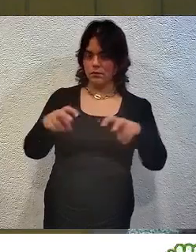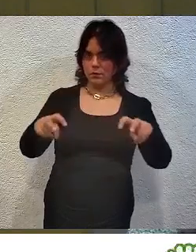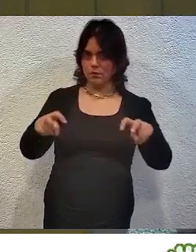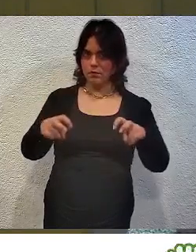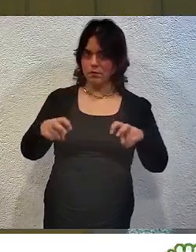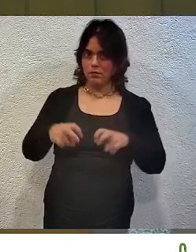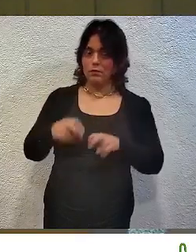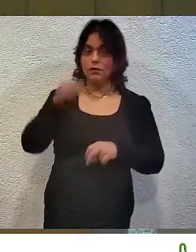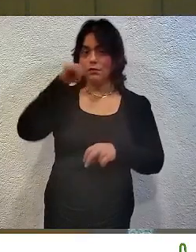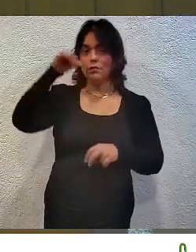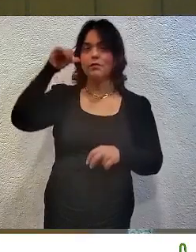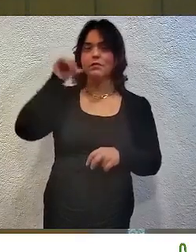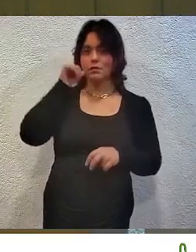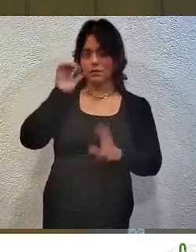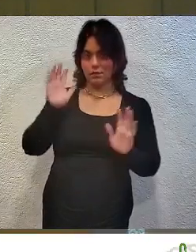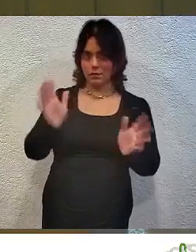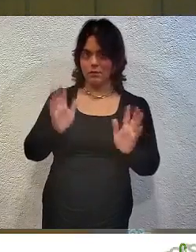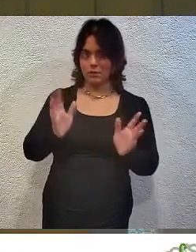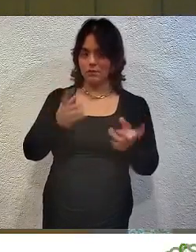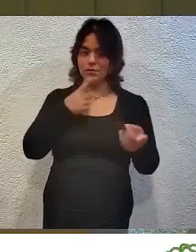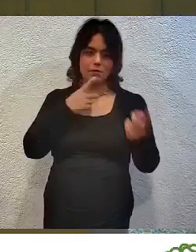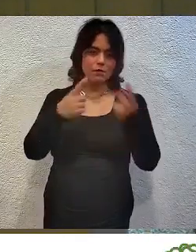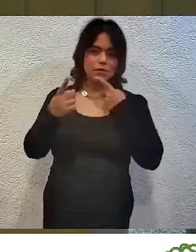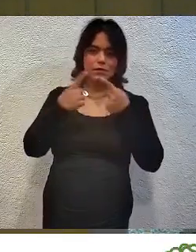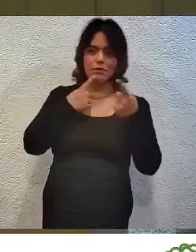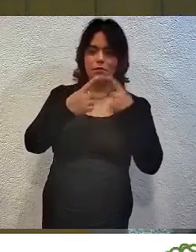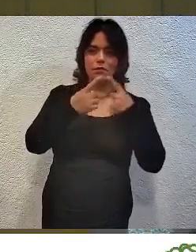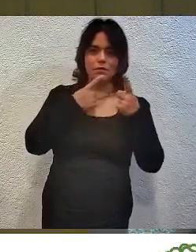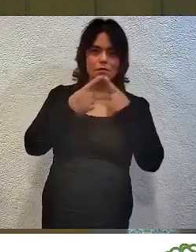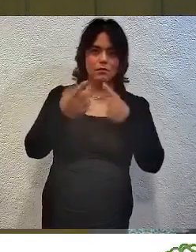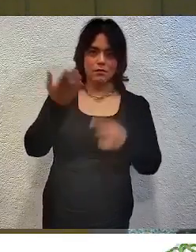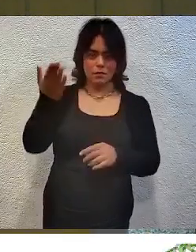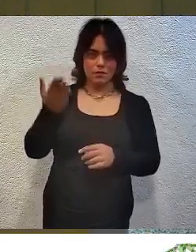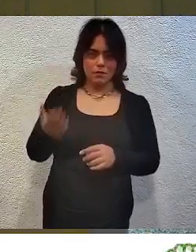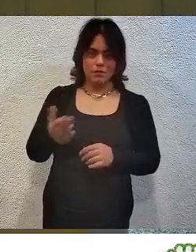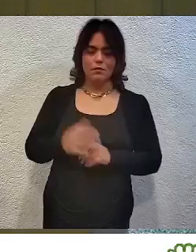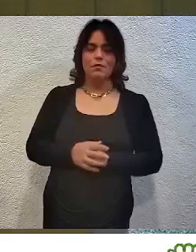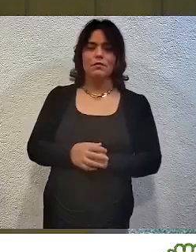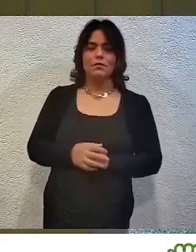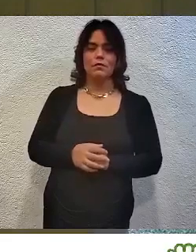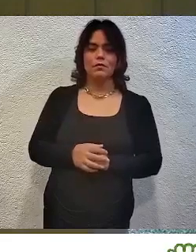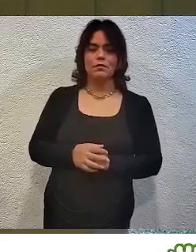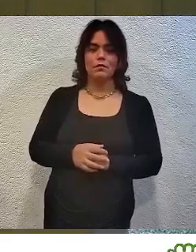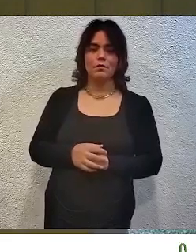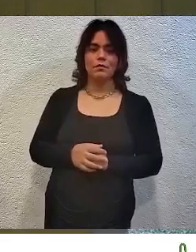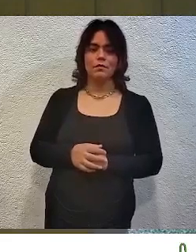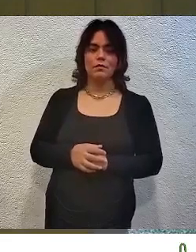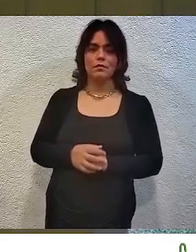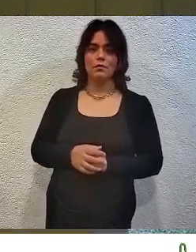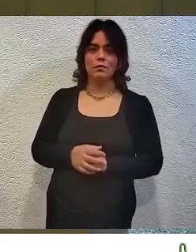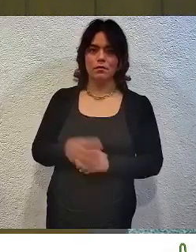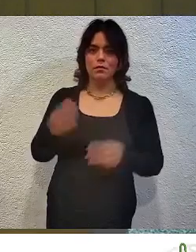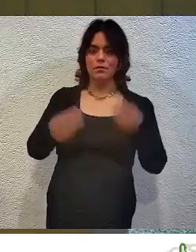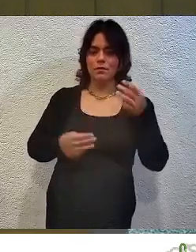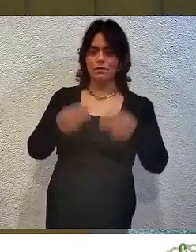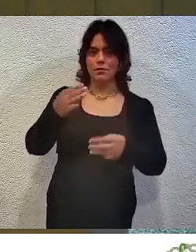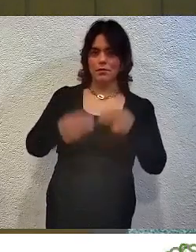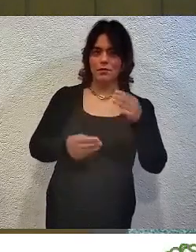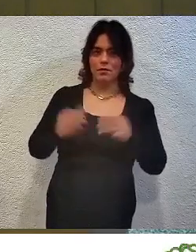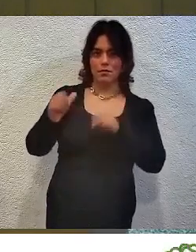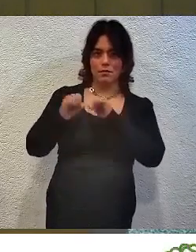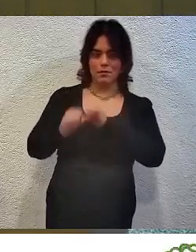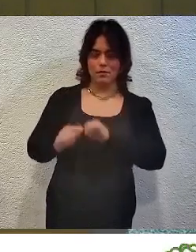día de ayer, sobre todo con el ponente, el magistrado ponente, y advierto